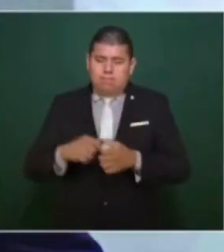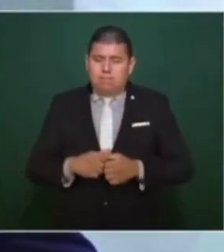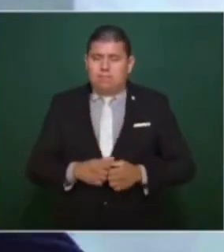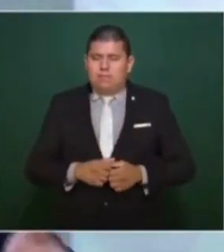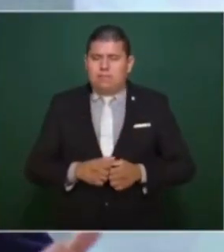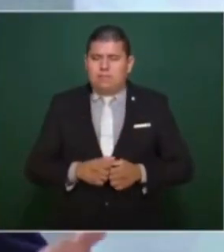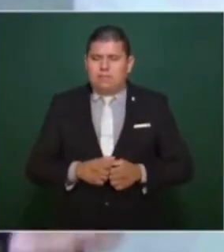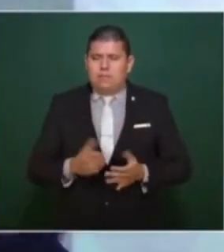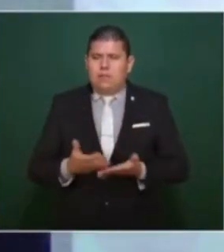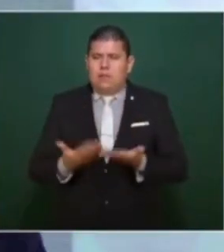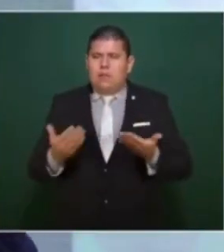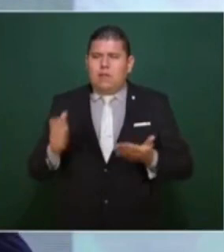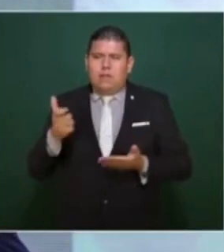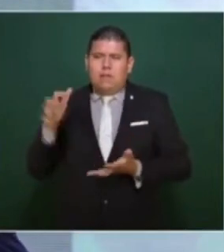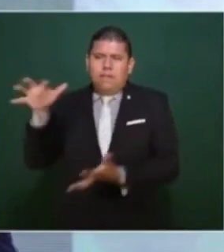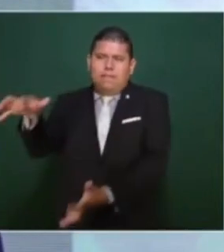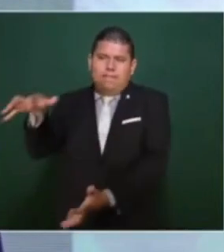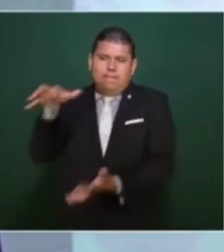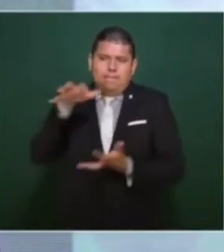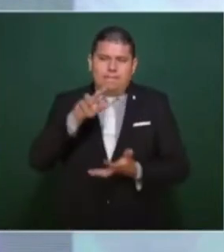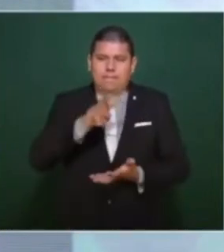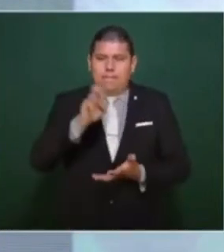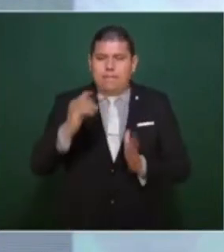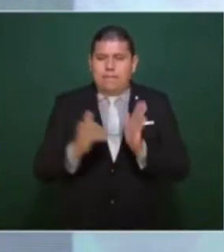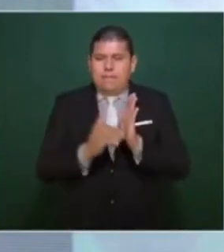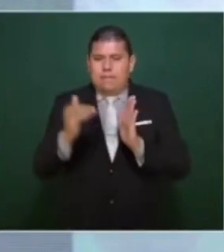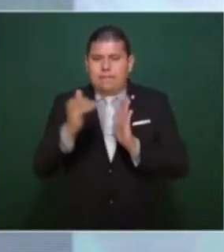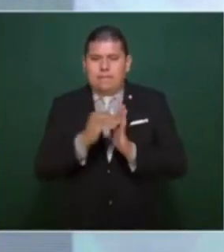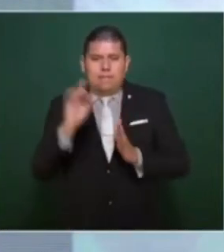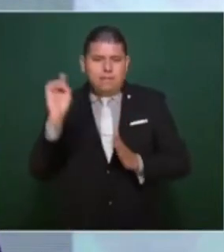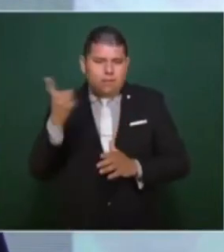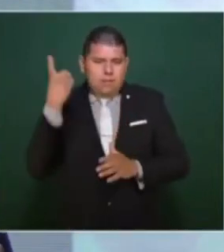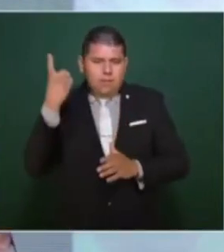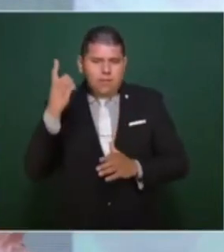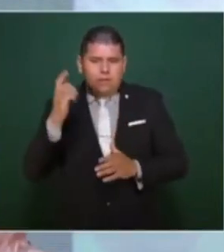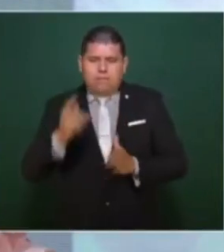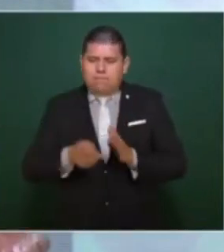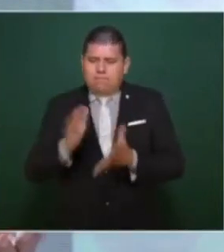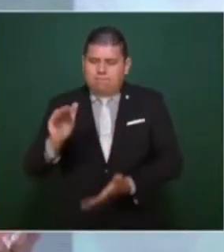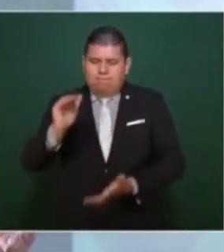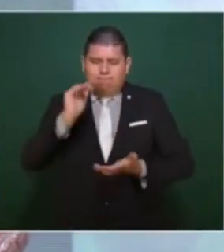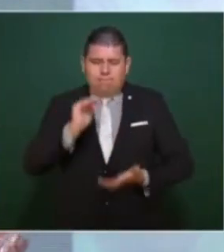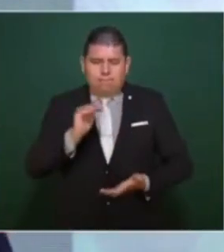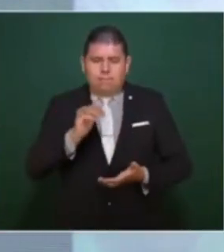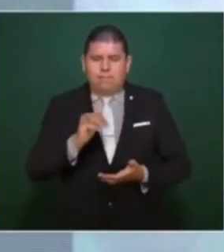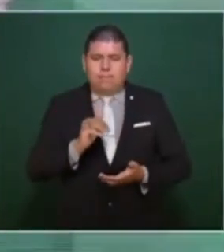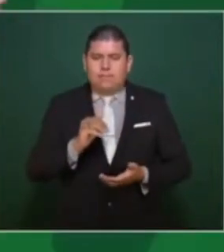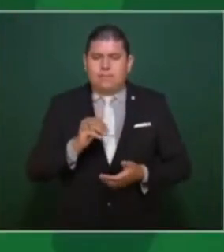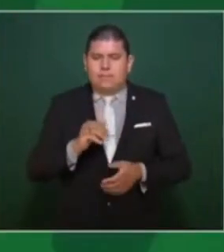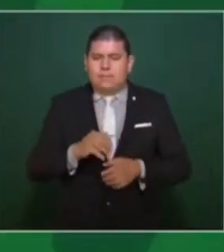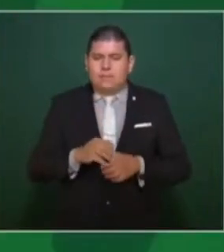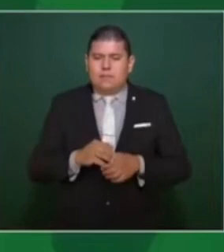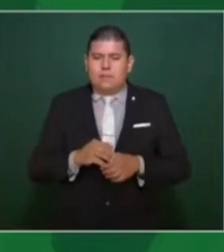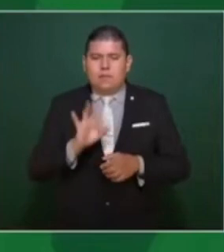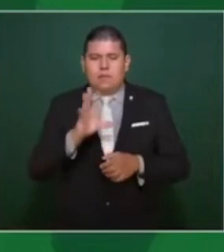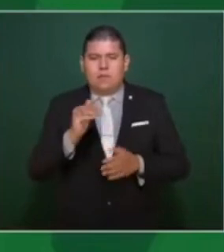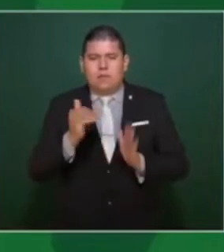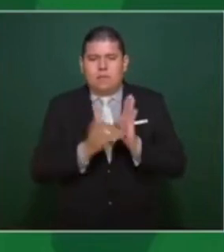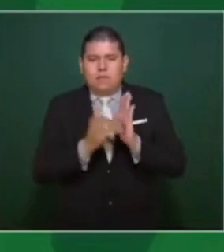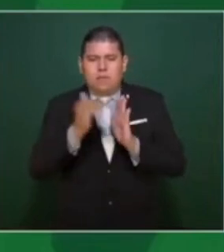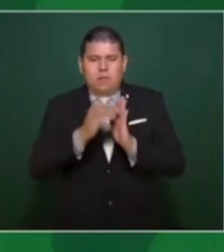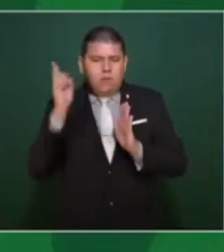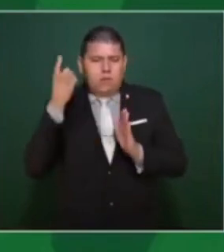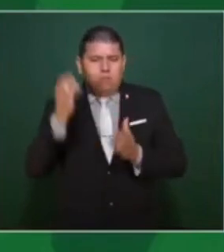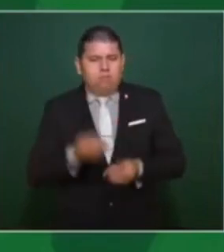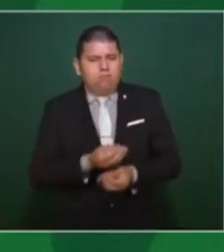Entonces nos van a devolver los 200 millones de dólares ya entregaron 50 millones de